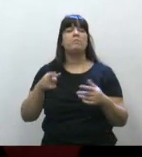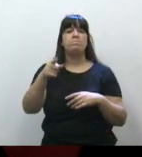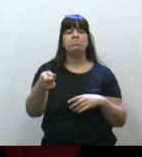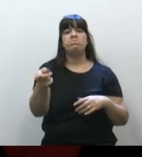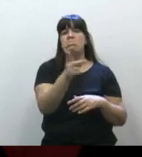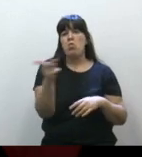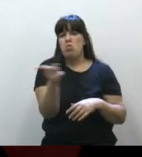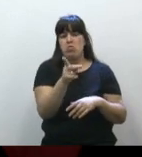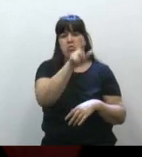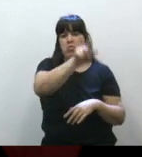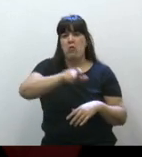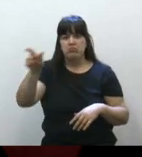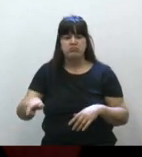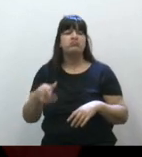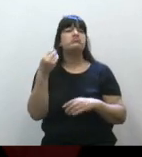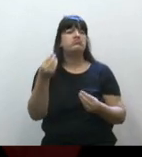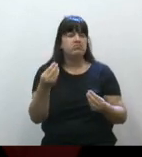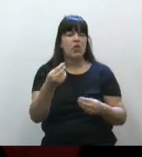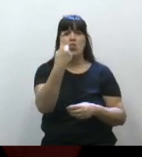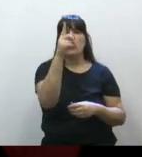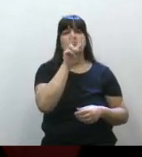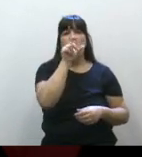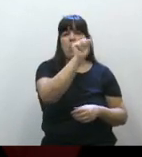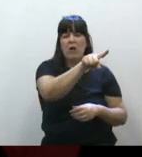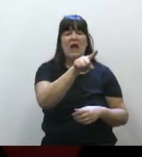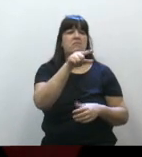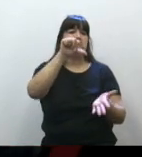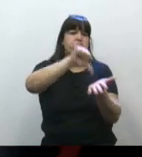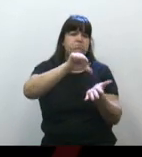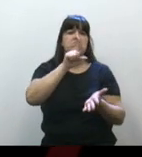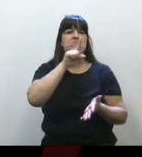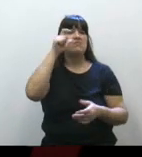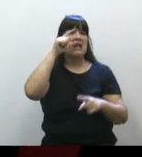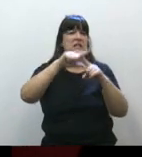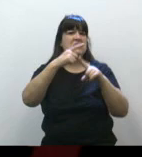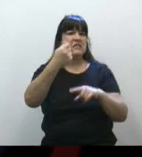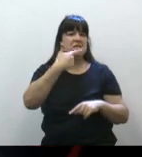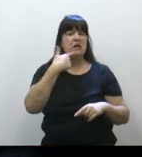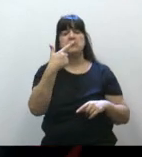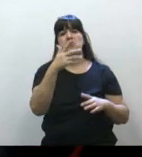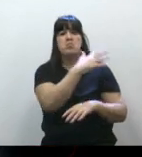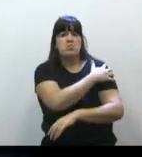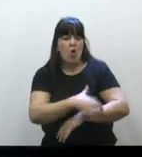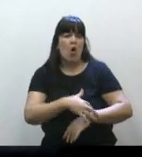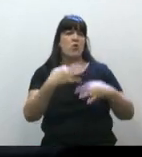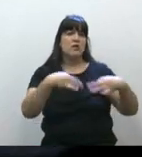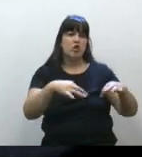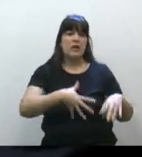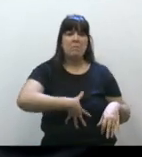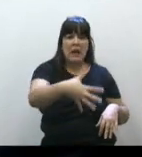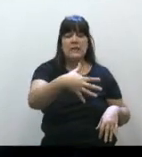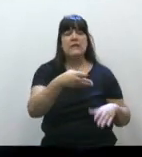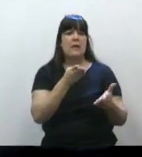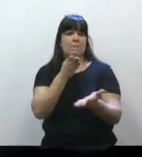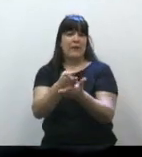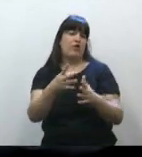white en una mujer del estado de texas una mujer pobre soltera embarazada que había pedido interrumpir